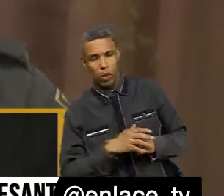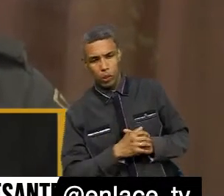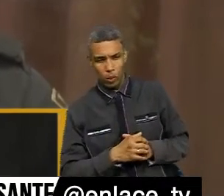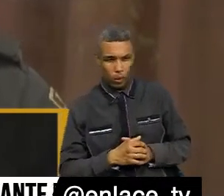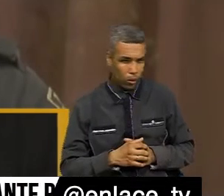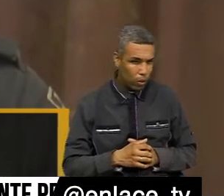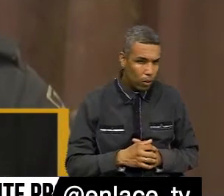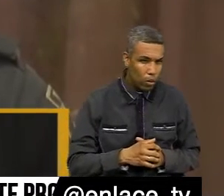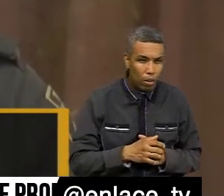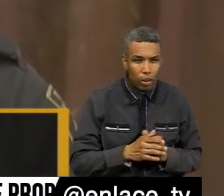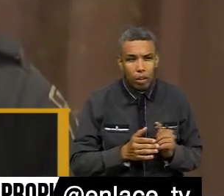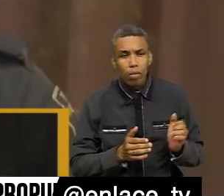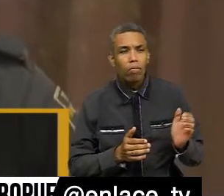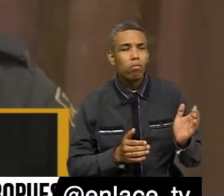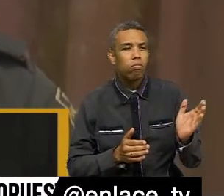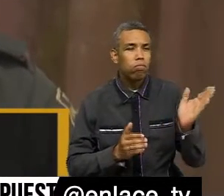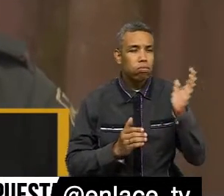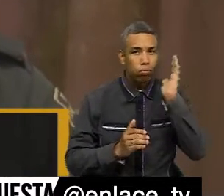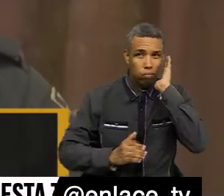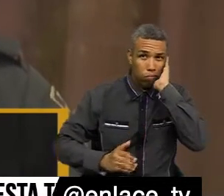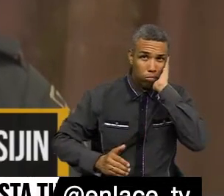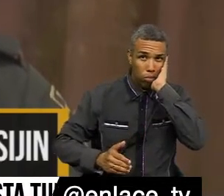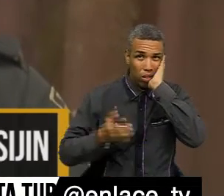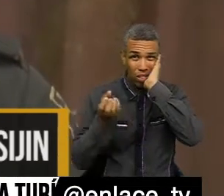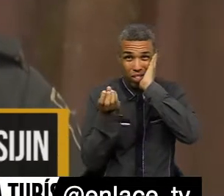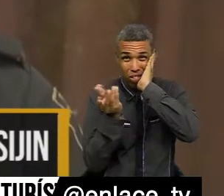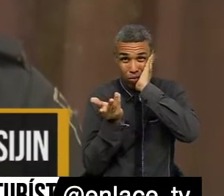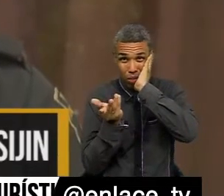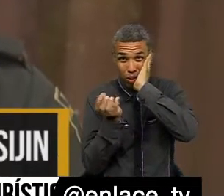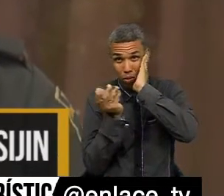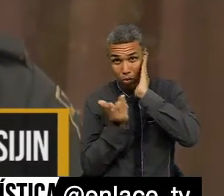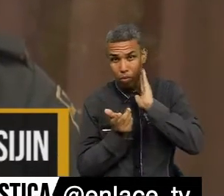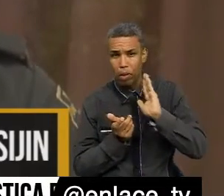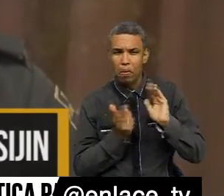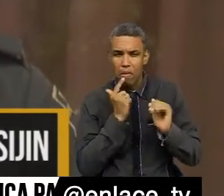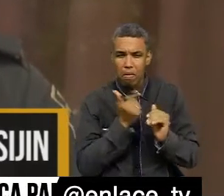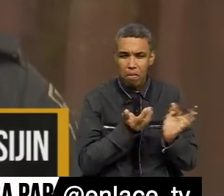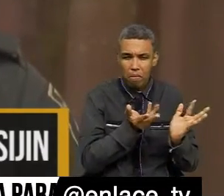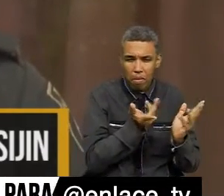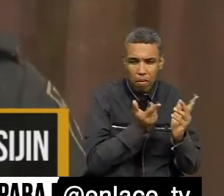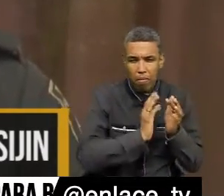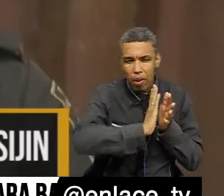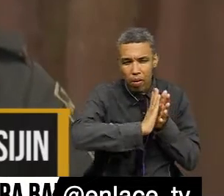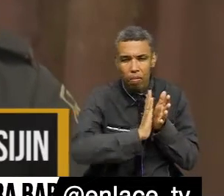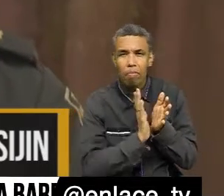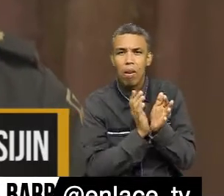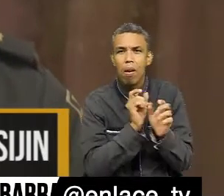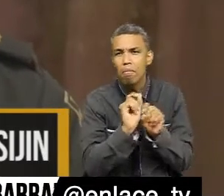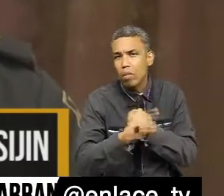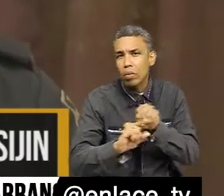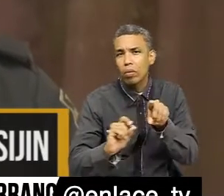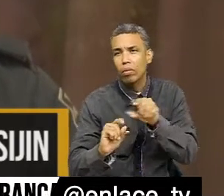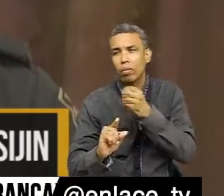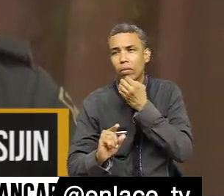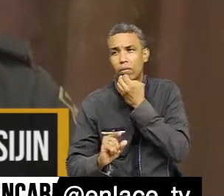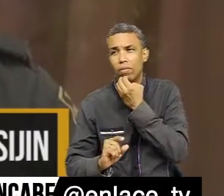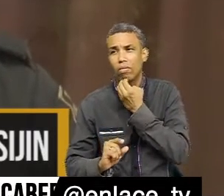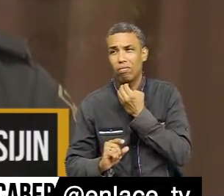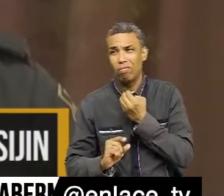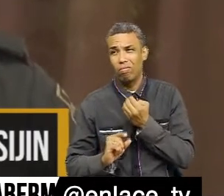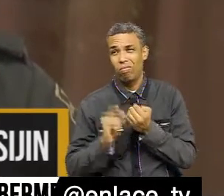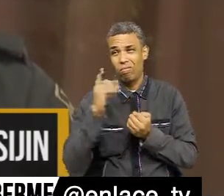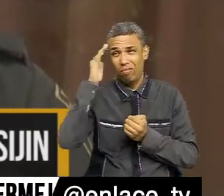misma comunidad. Inmediatamente llaman a la Policía Nacional y la invitación es a que un policial debe estar plenamente